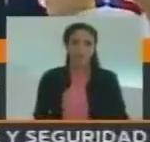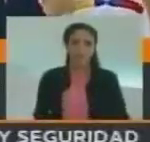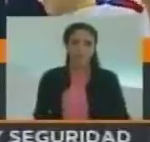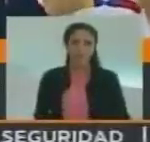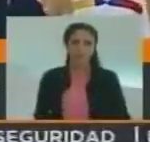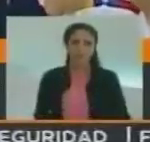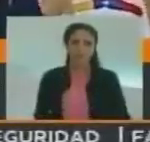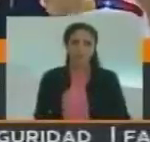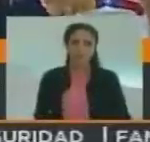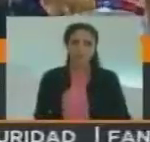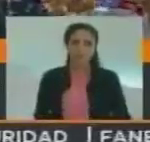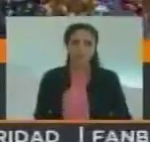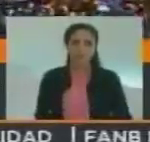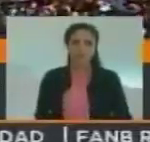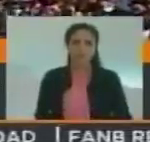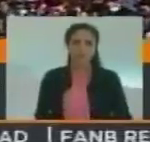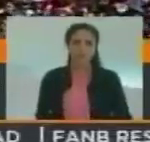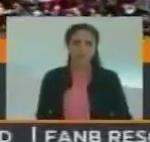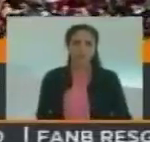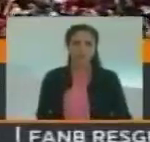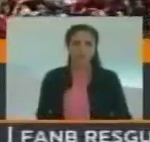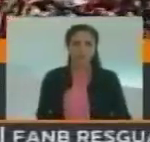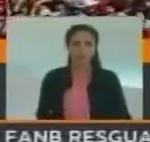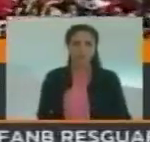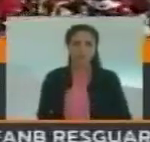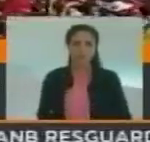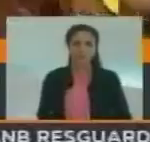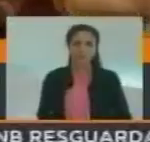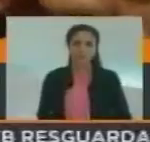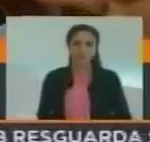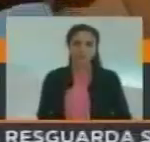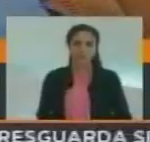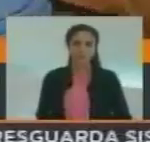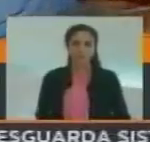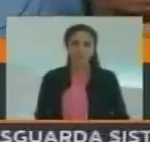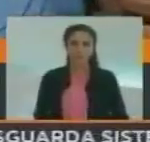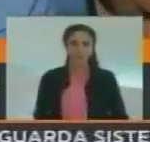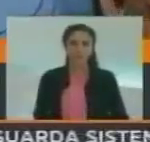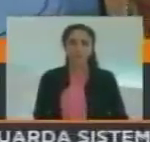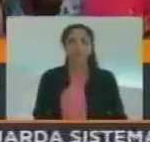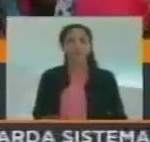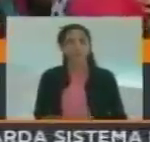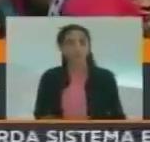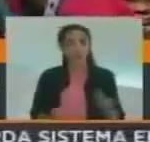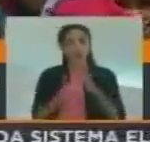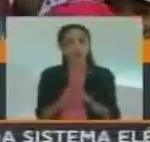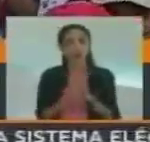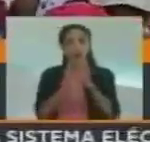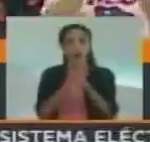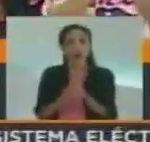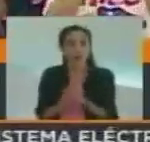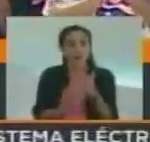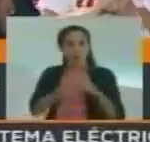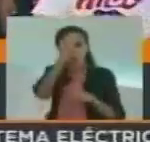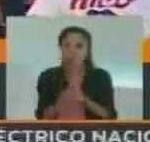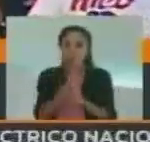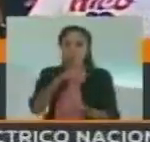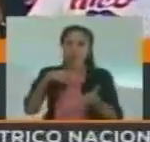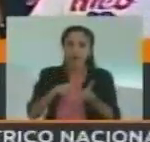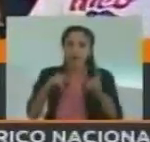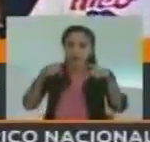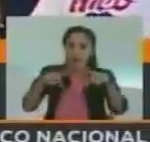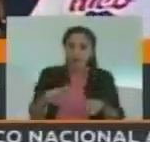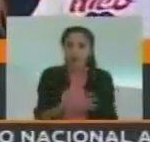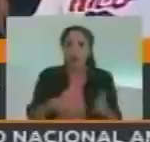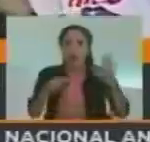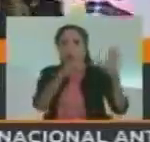pedirte atuvo carabobo vengo a pedirte es que el domingo 20 de mayo encaramos de